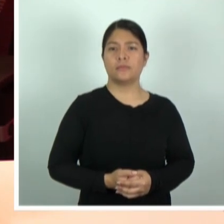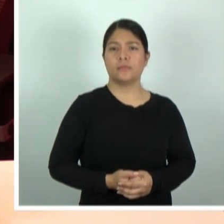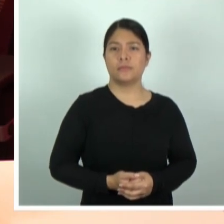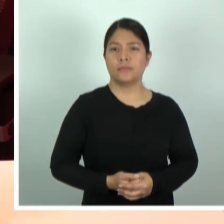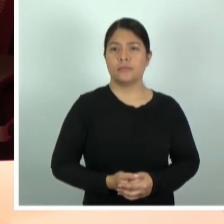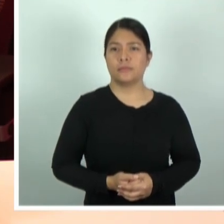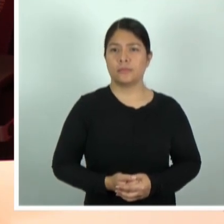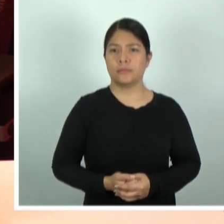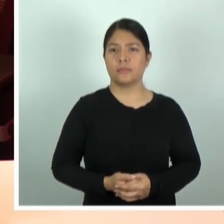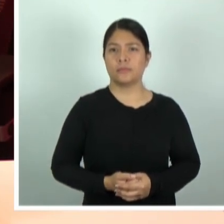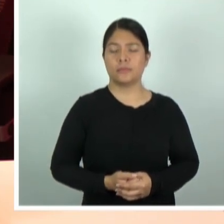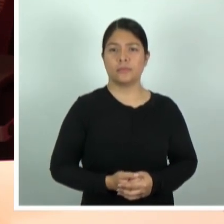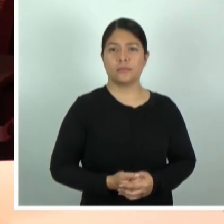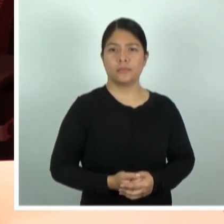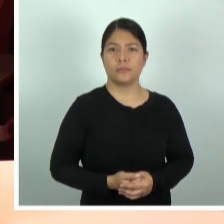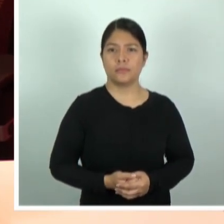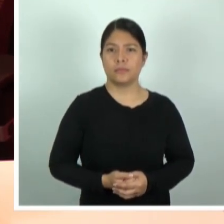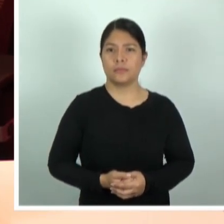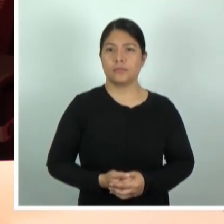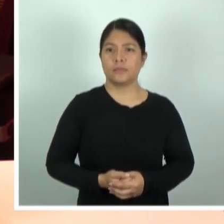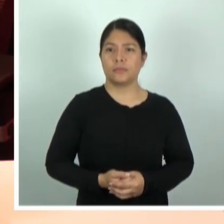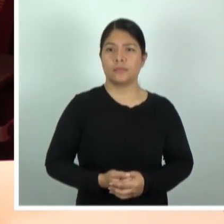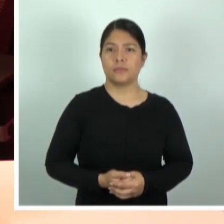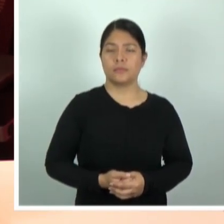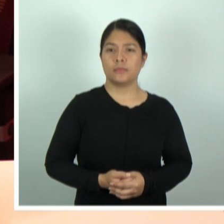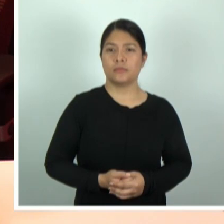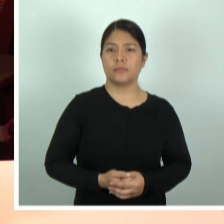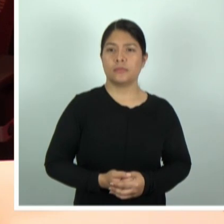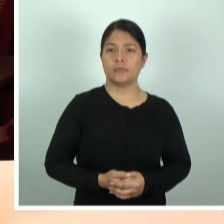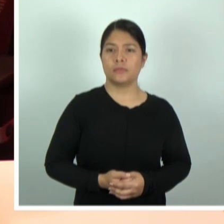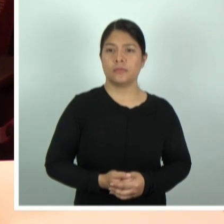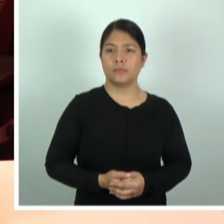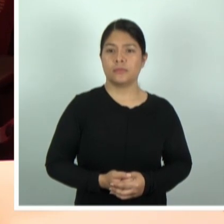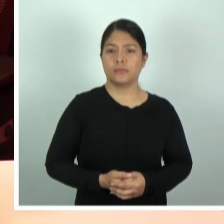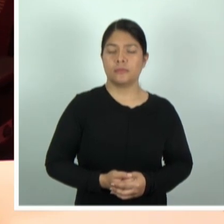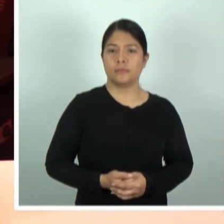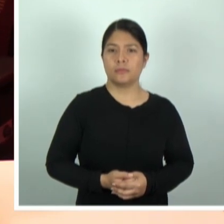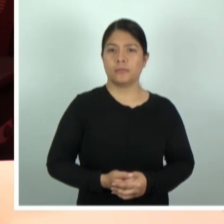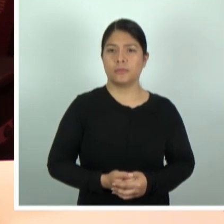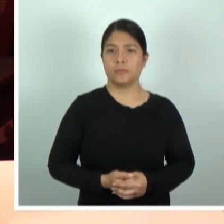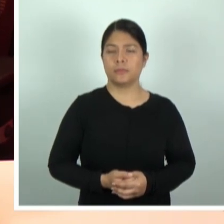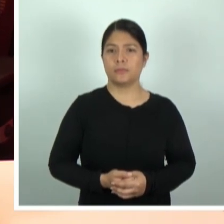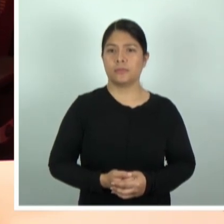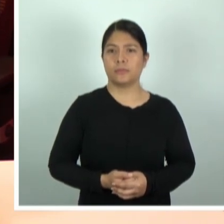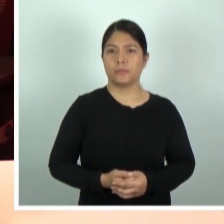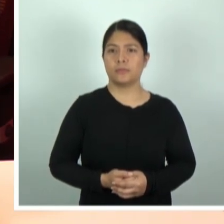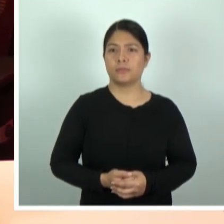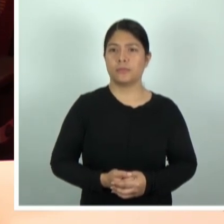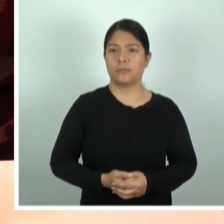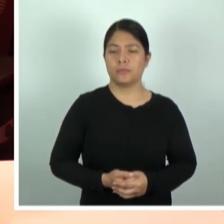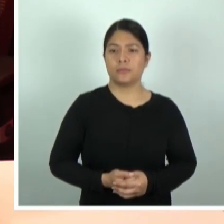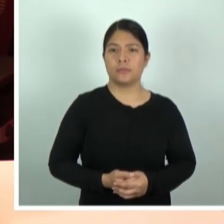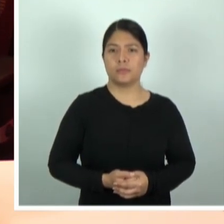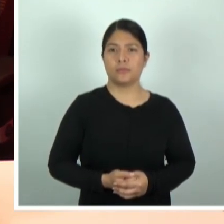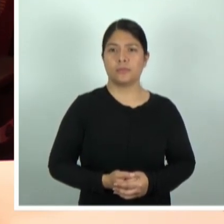Dynamis Radio, aquí de nuevo con vosotros en Dynamis Radio, Pastor Juan Cano. Tuvimos